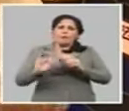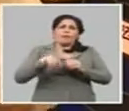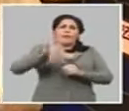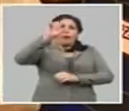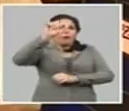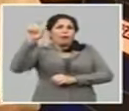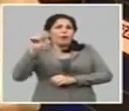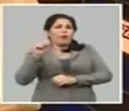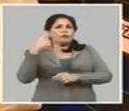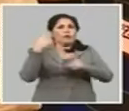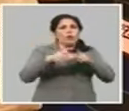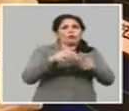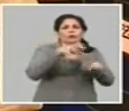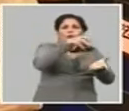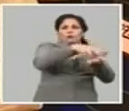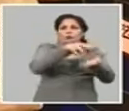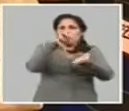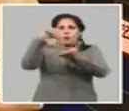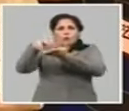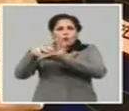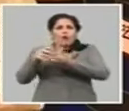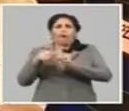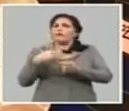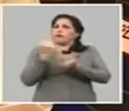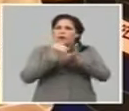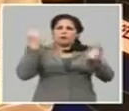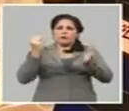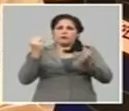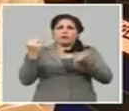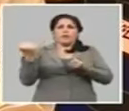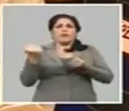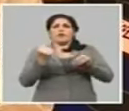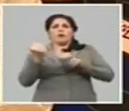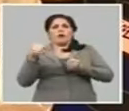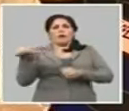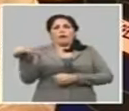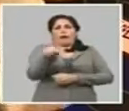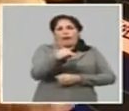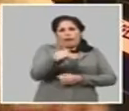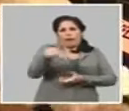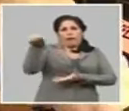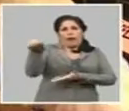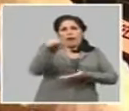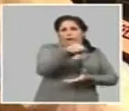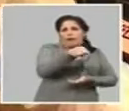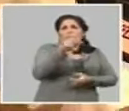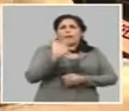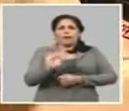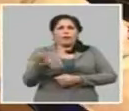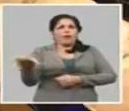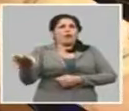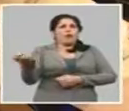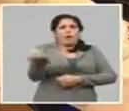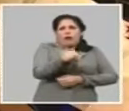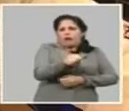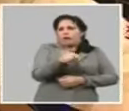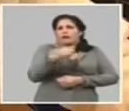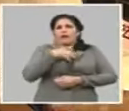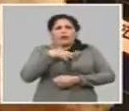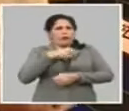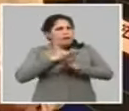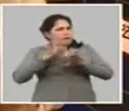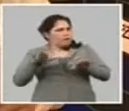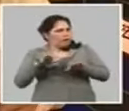aeropuerto la garantía de traslado de los equipajes como los cuales tiene tiene previstos